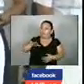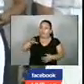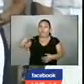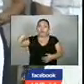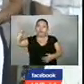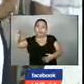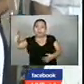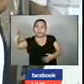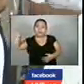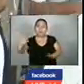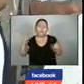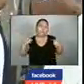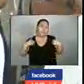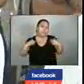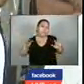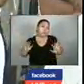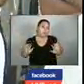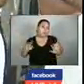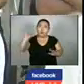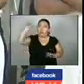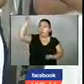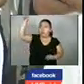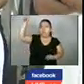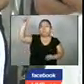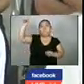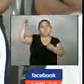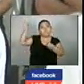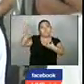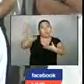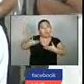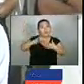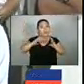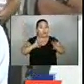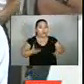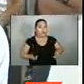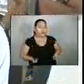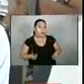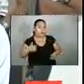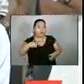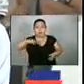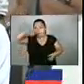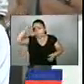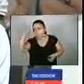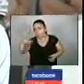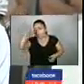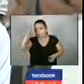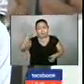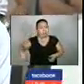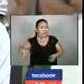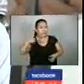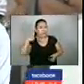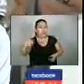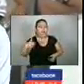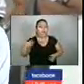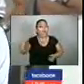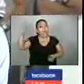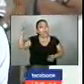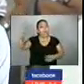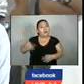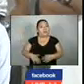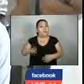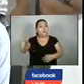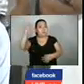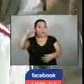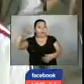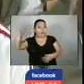Y pues ya que hoy Dios me lo permite a través de este gobierno, ir a dar lo mejor de lo mejor allá, en este caso